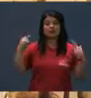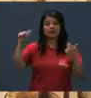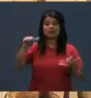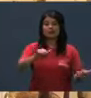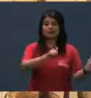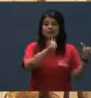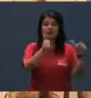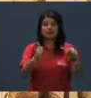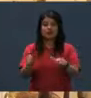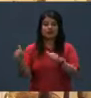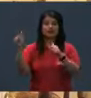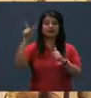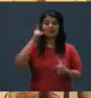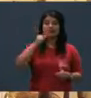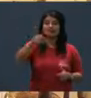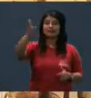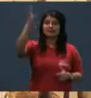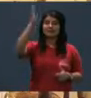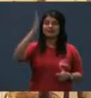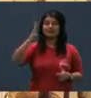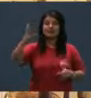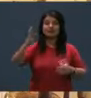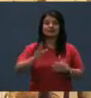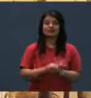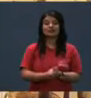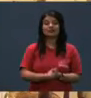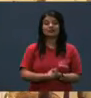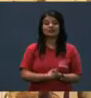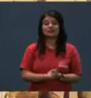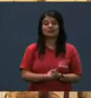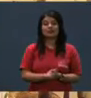cantar tus alabanzas.